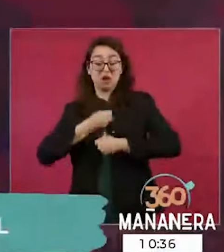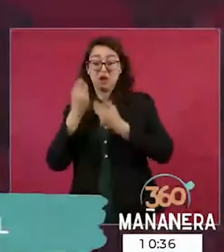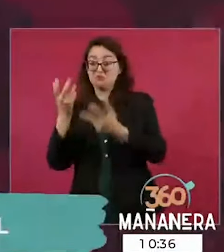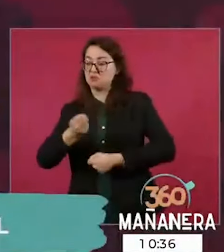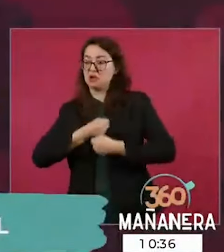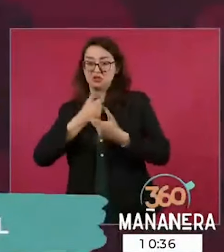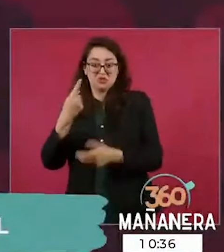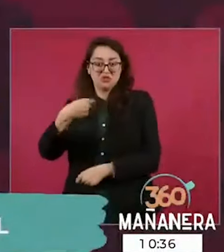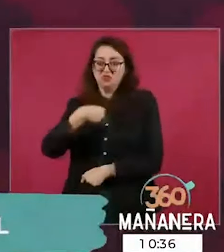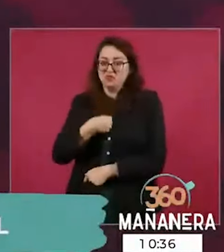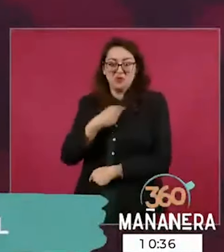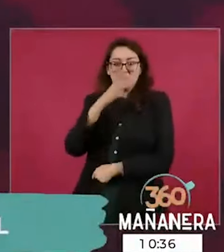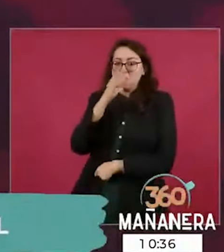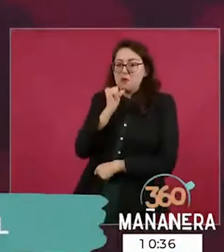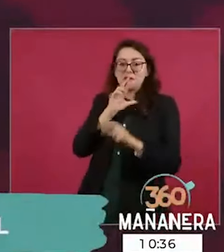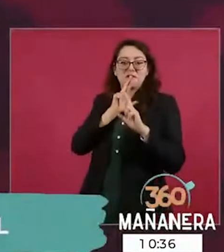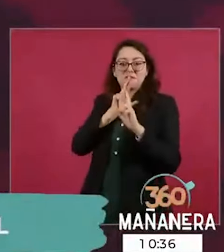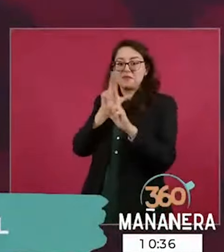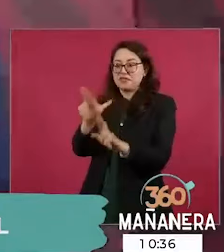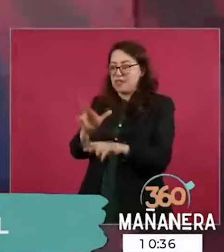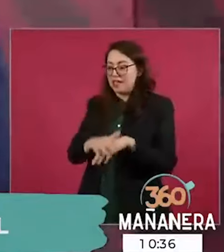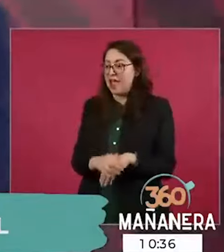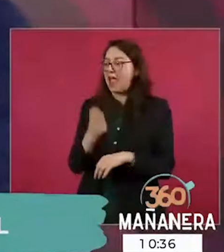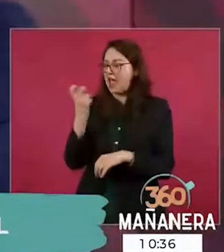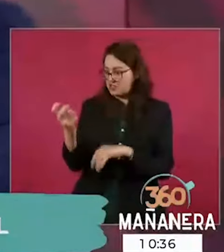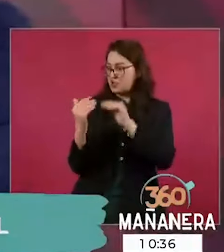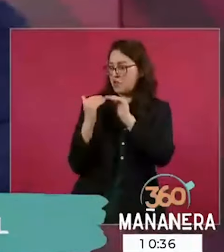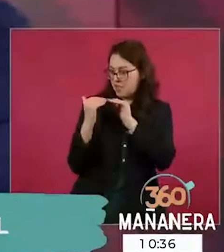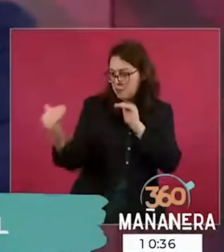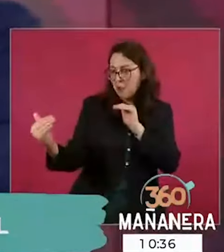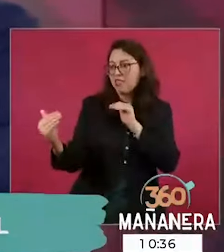igualitario no ellos puedan